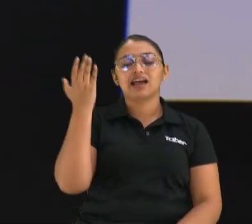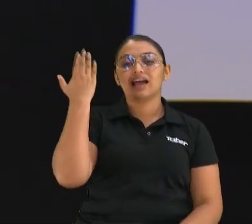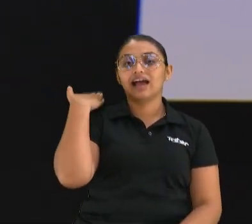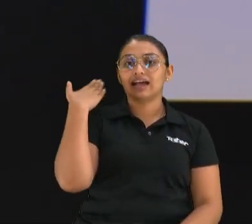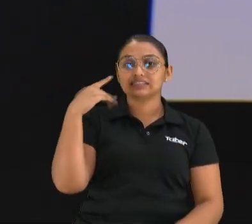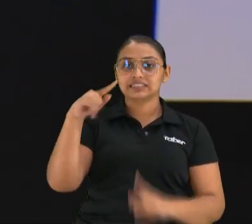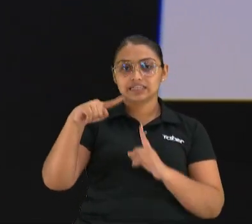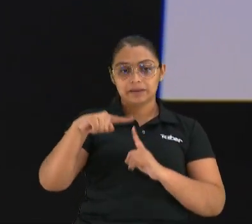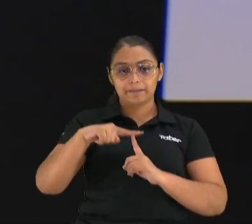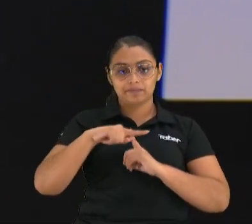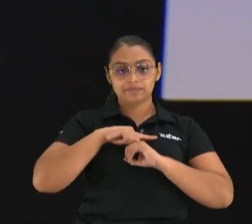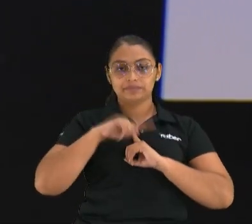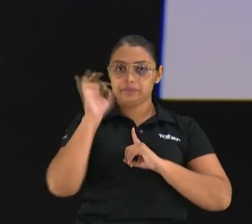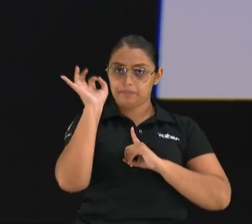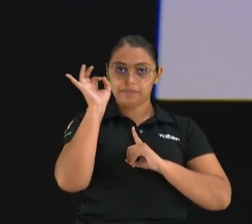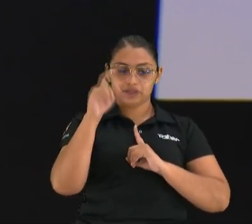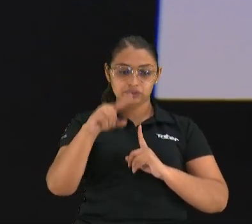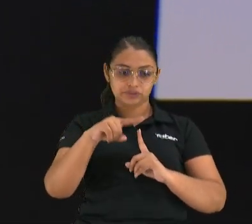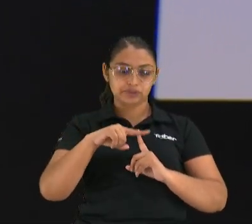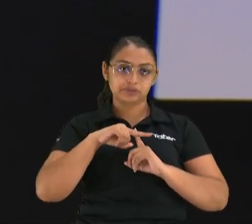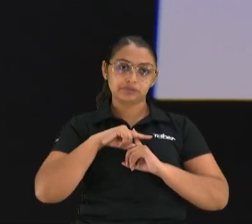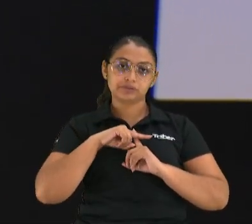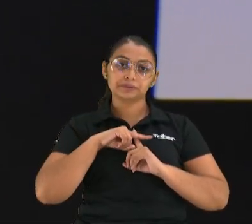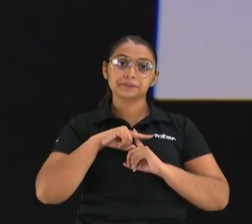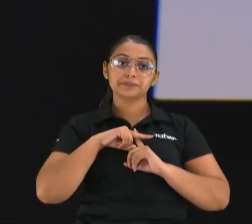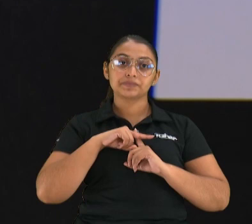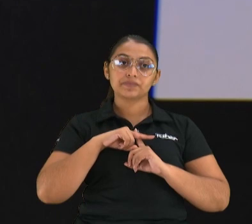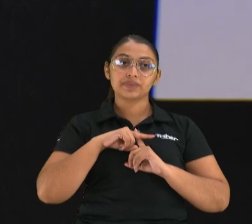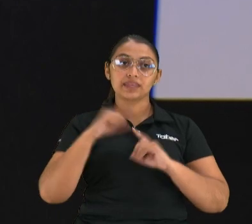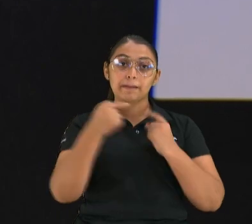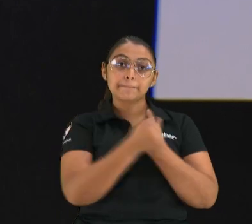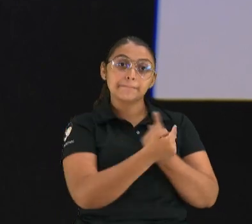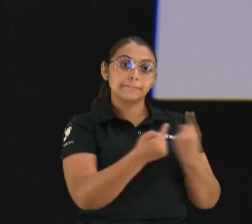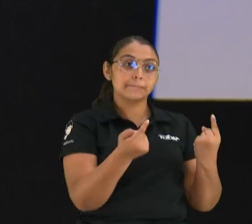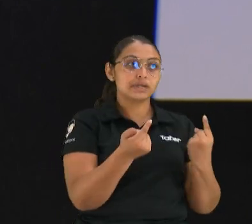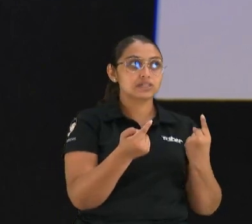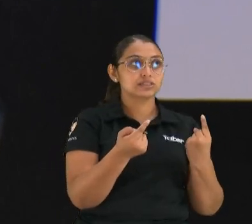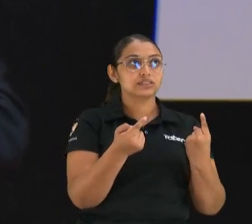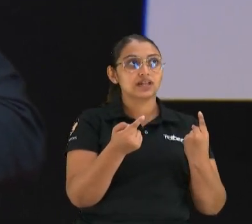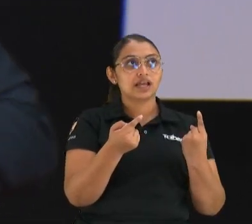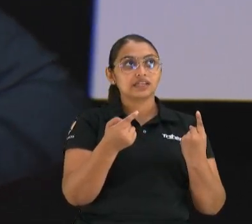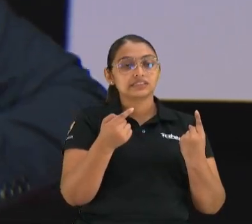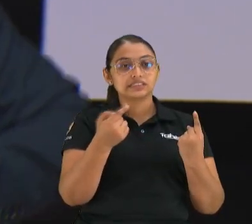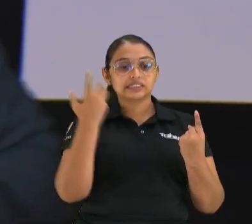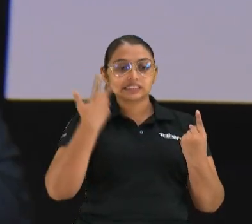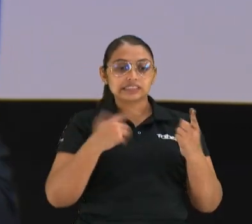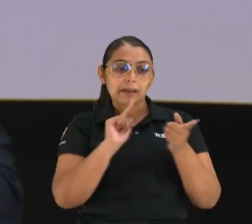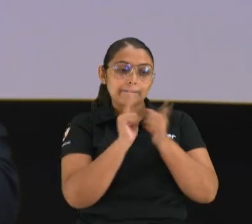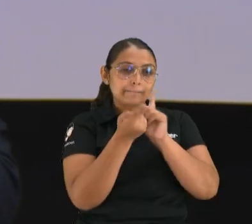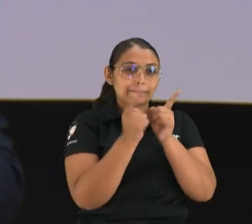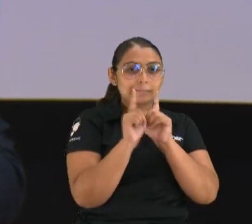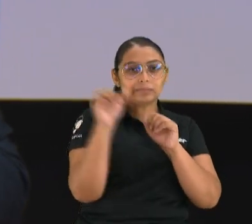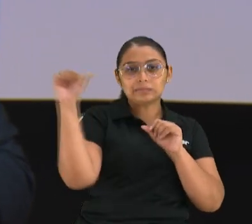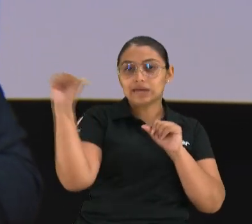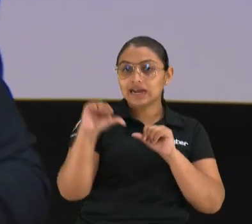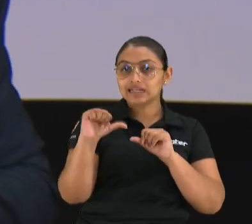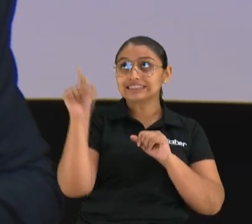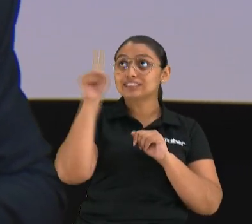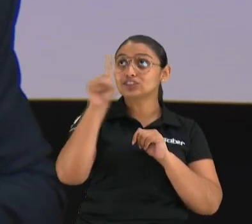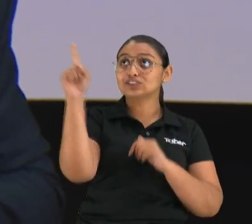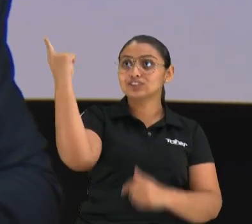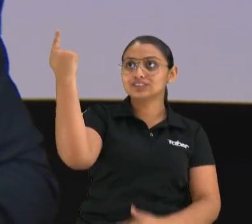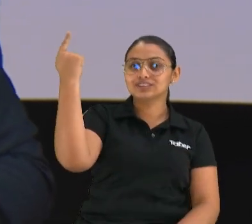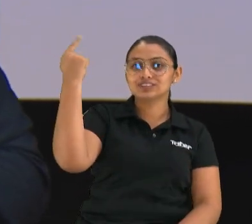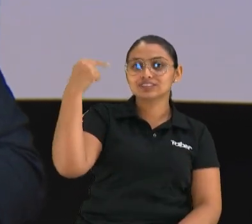fundador de esta iglesia que cuando el hombre se está portando mal Dios no siempre los hincha sea solo